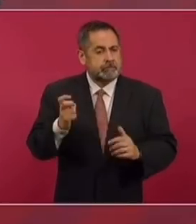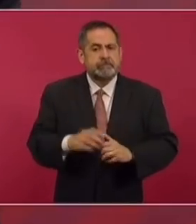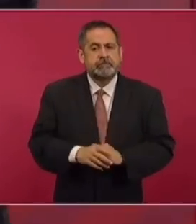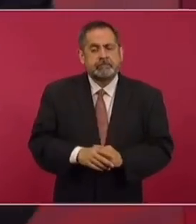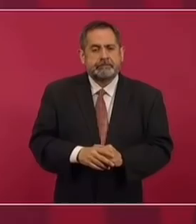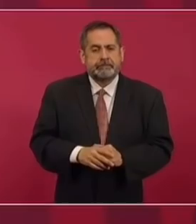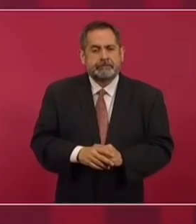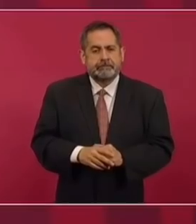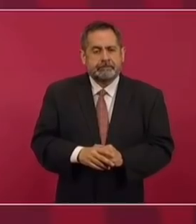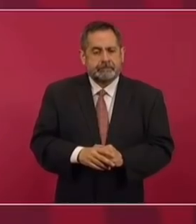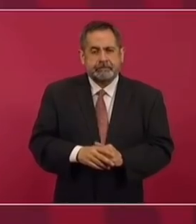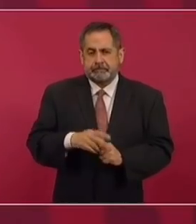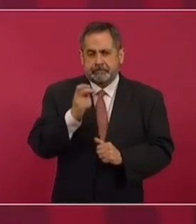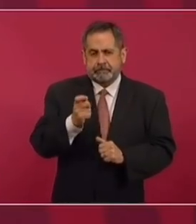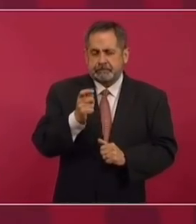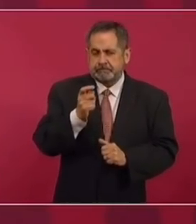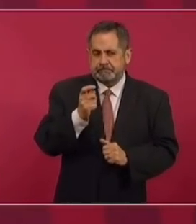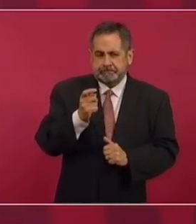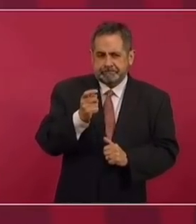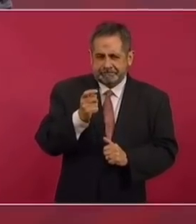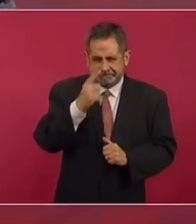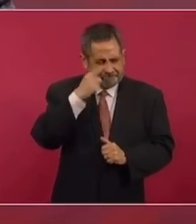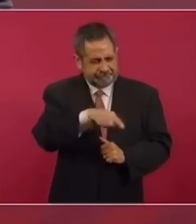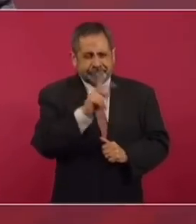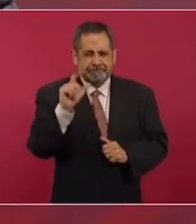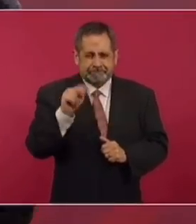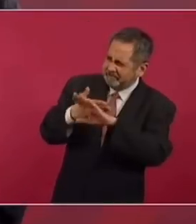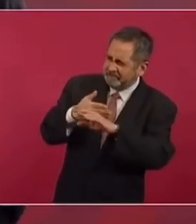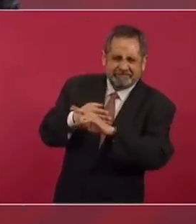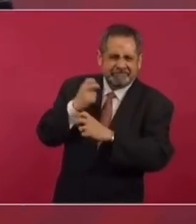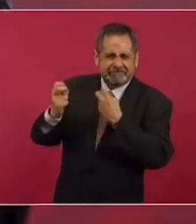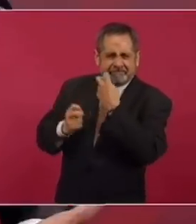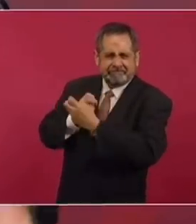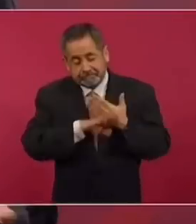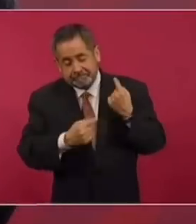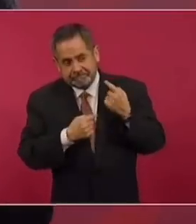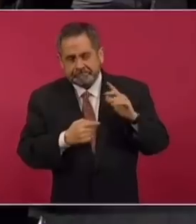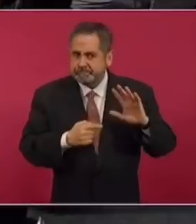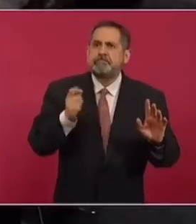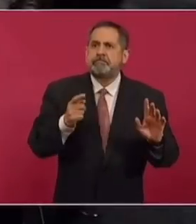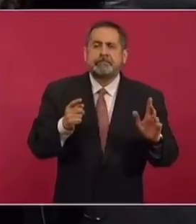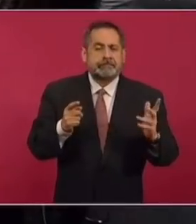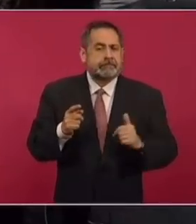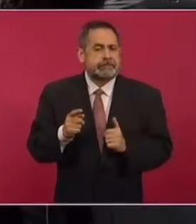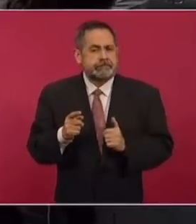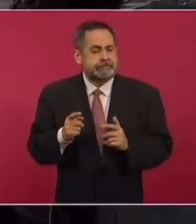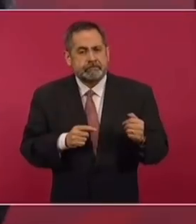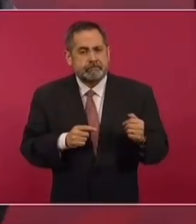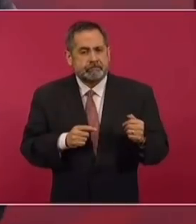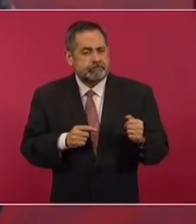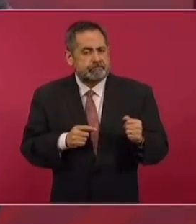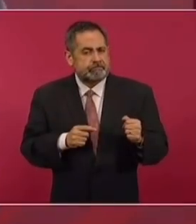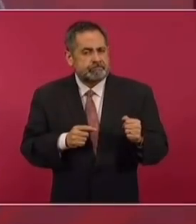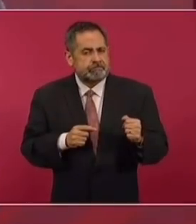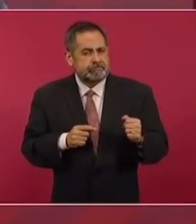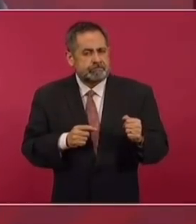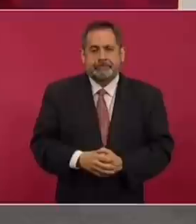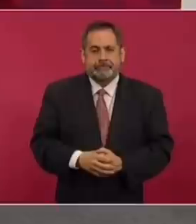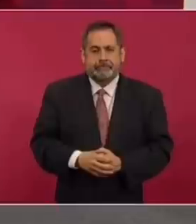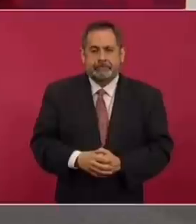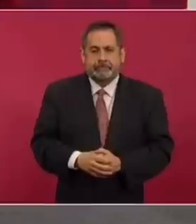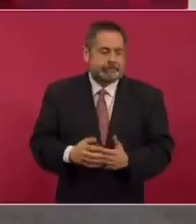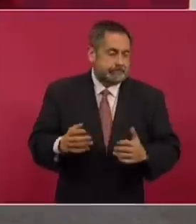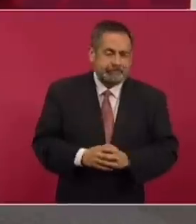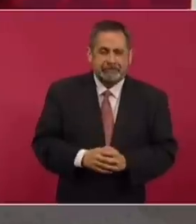Entonces, esa estrategia golpista pues no debe dejar de tener un